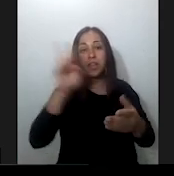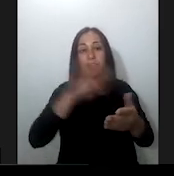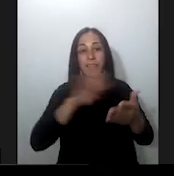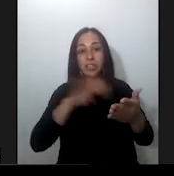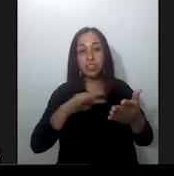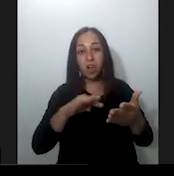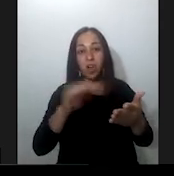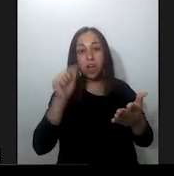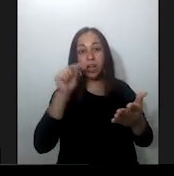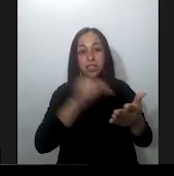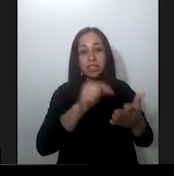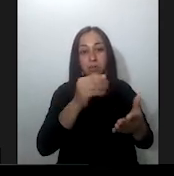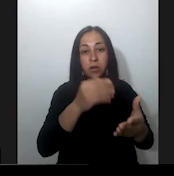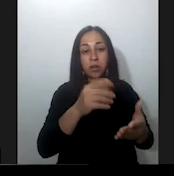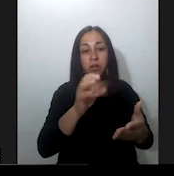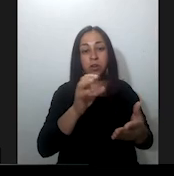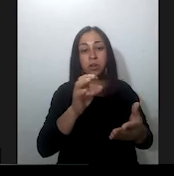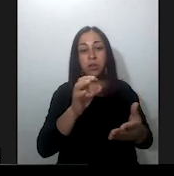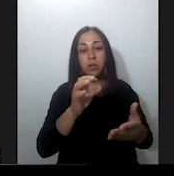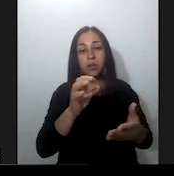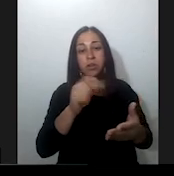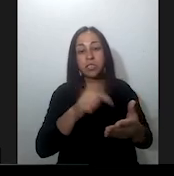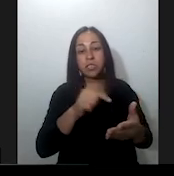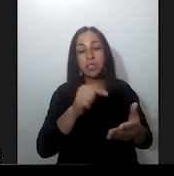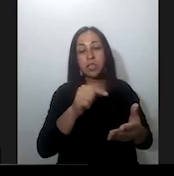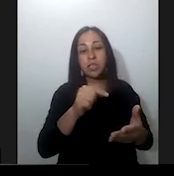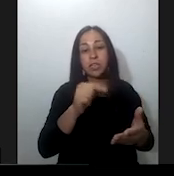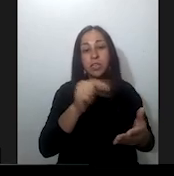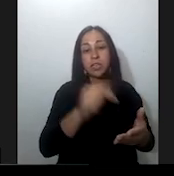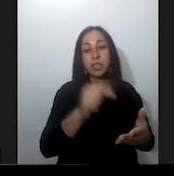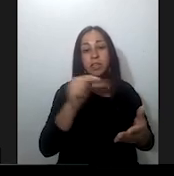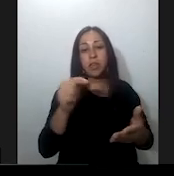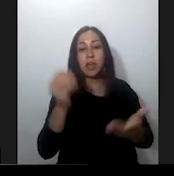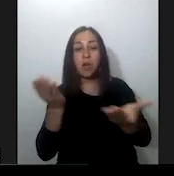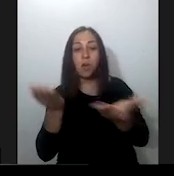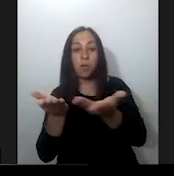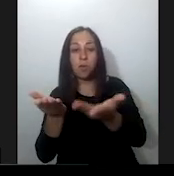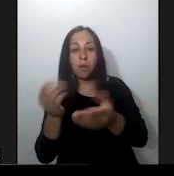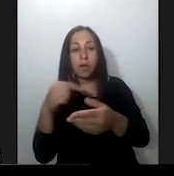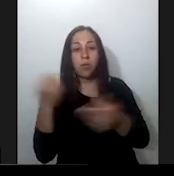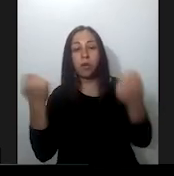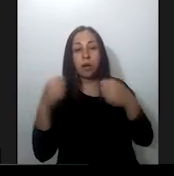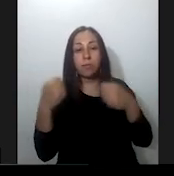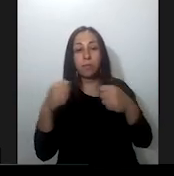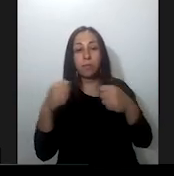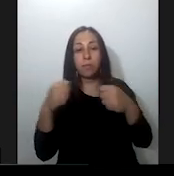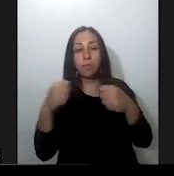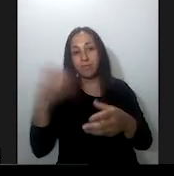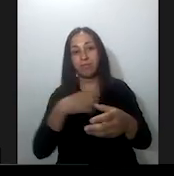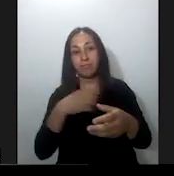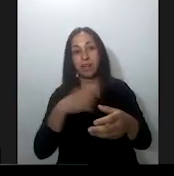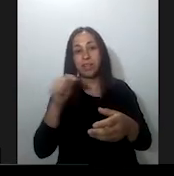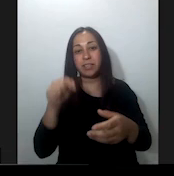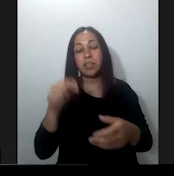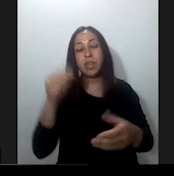un archivo de texto o CSV, y es el archivo que está propuesto como